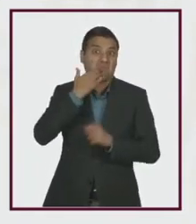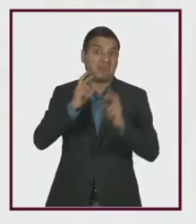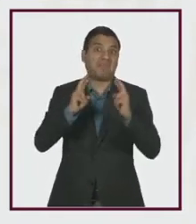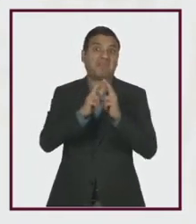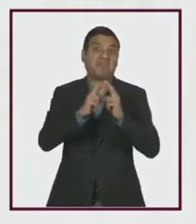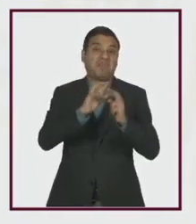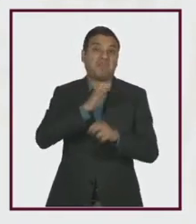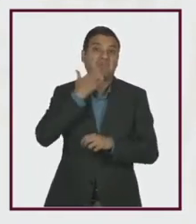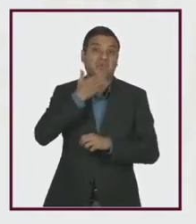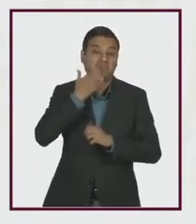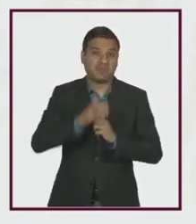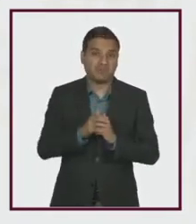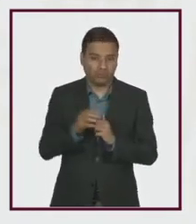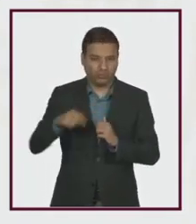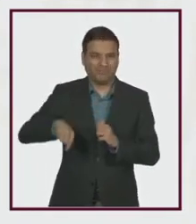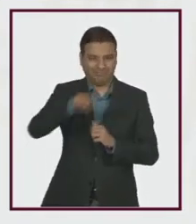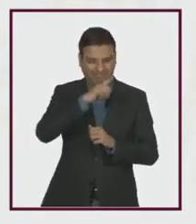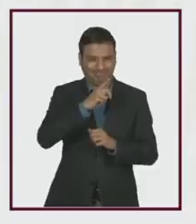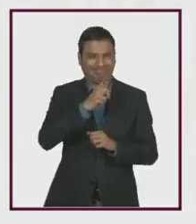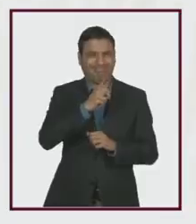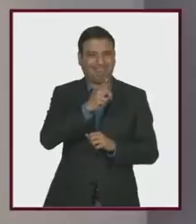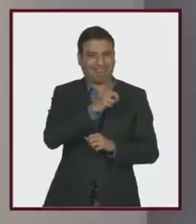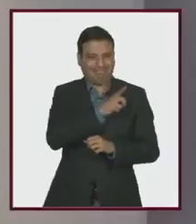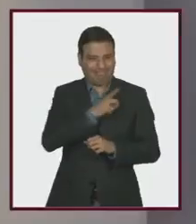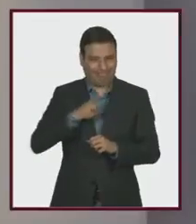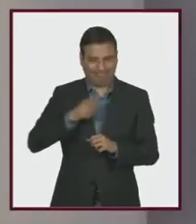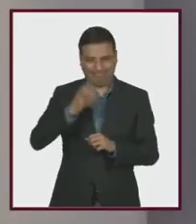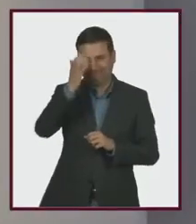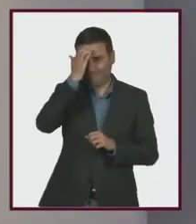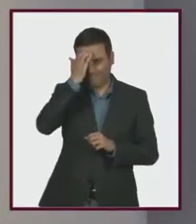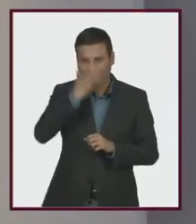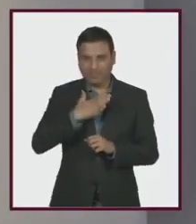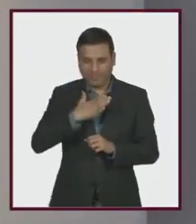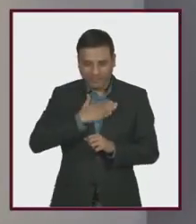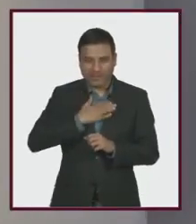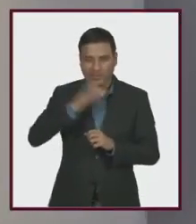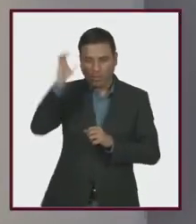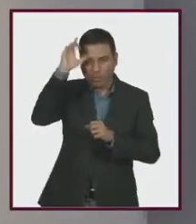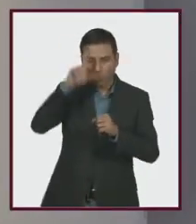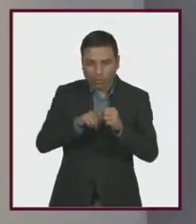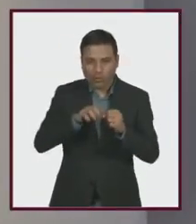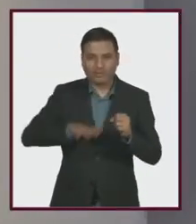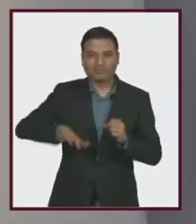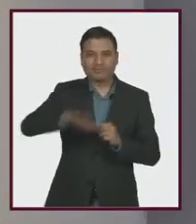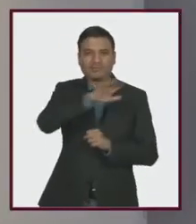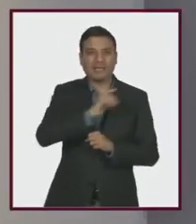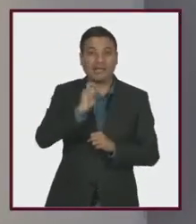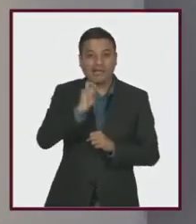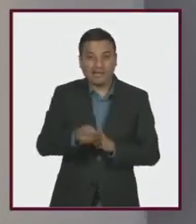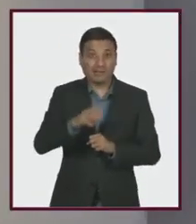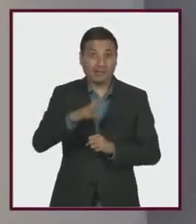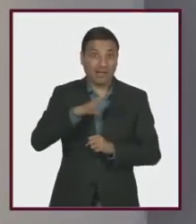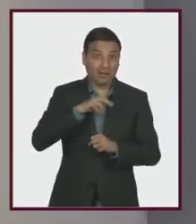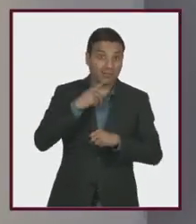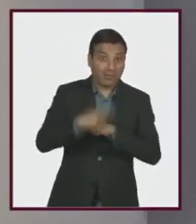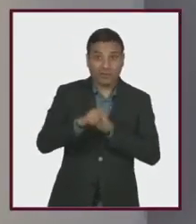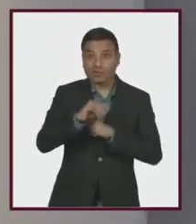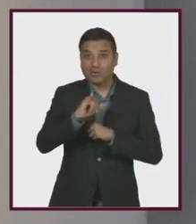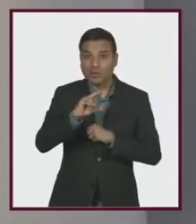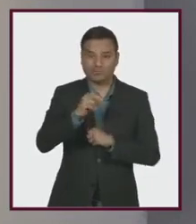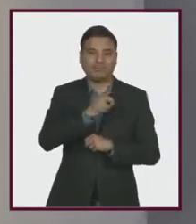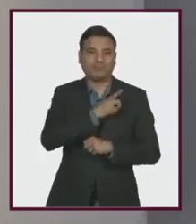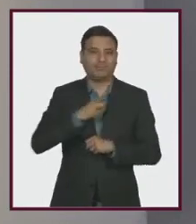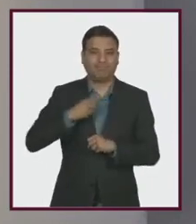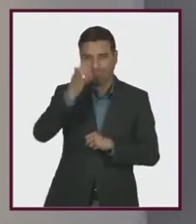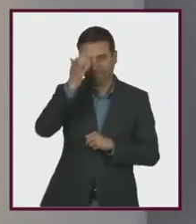identificando la sociedad en la que estamos, la cultura en la que estamos y poder ver si hay mayor o menor riesgo en cada uno de nosotros. La que sigue, por